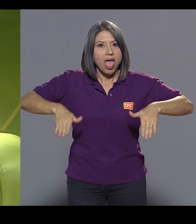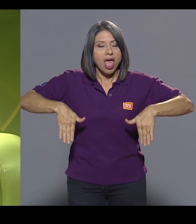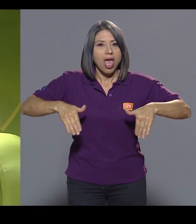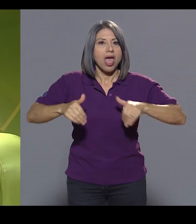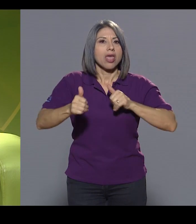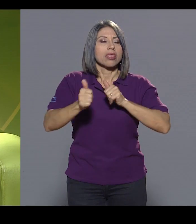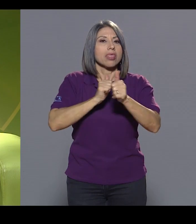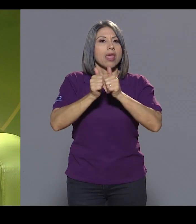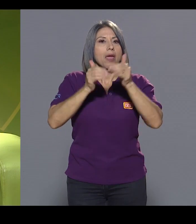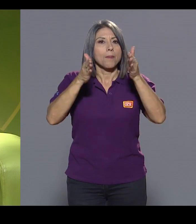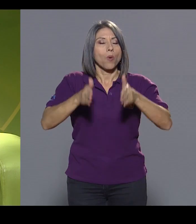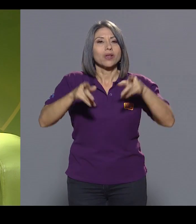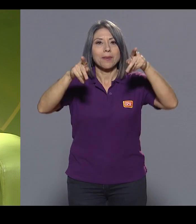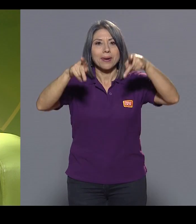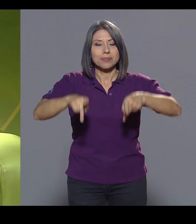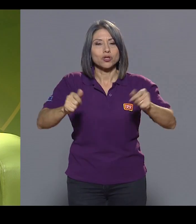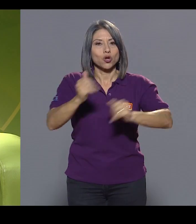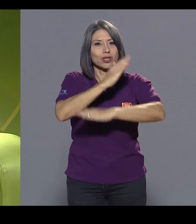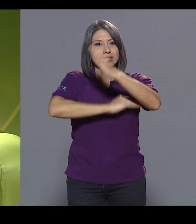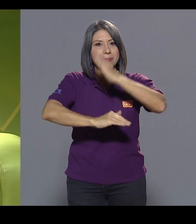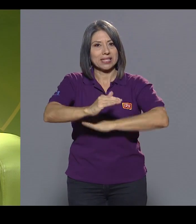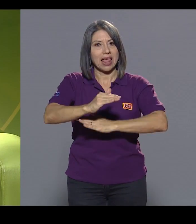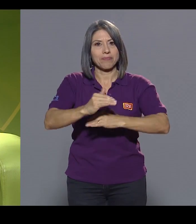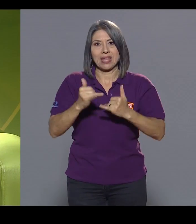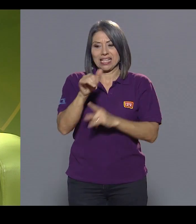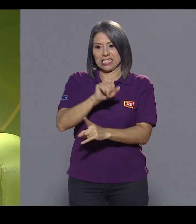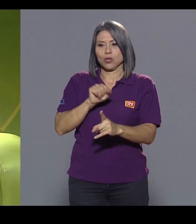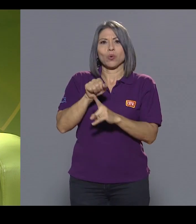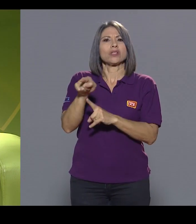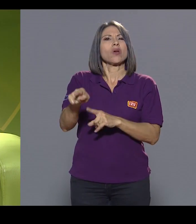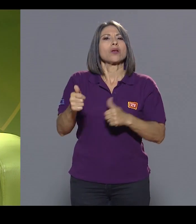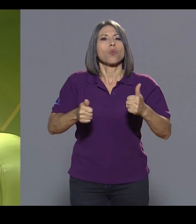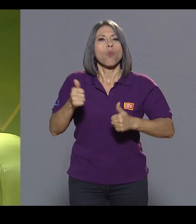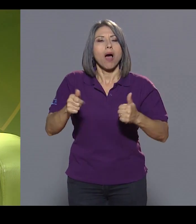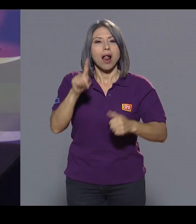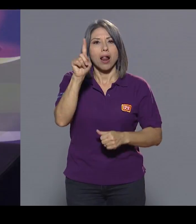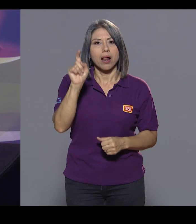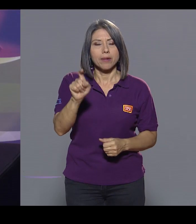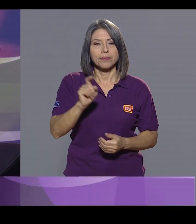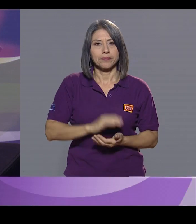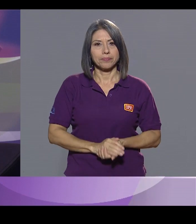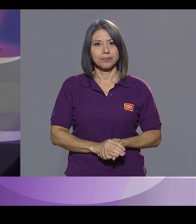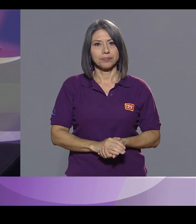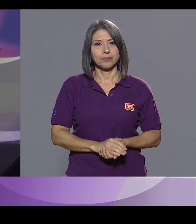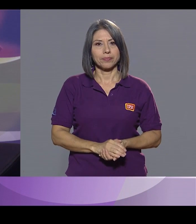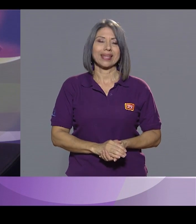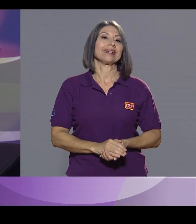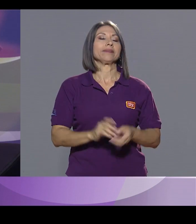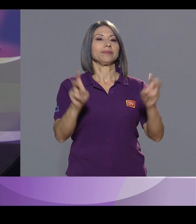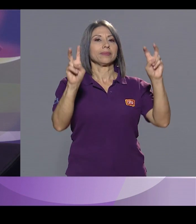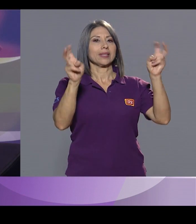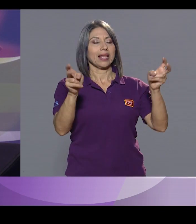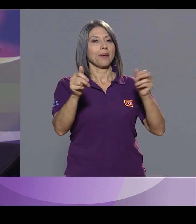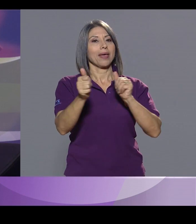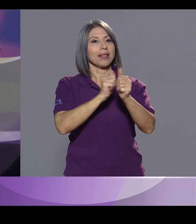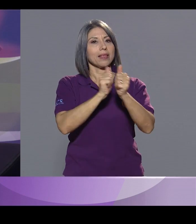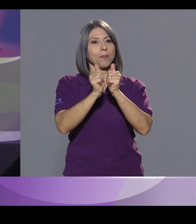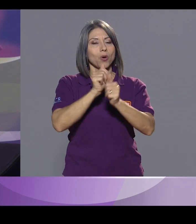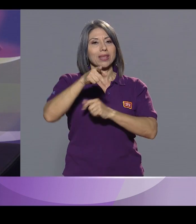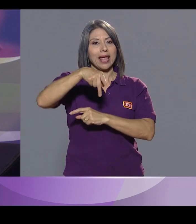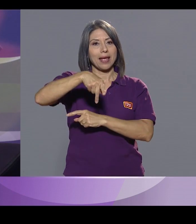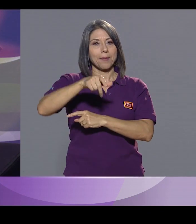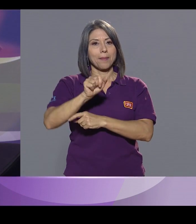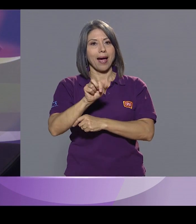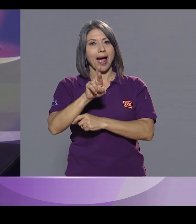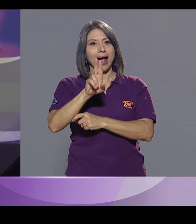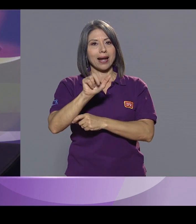el deporte para atletas con discapacidad. ¿Cuál es el estado de la situación en ese ámbito? Sí, el tema del deporte